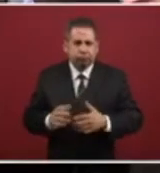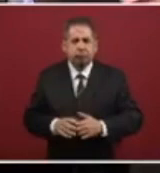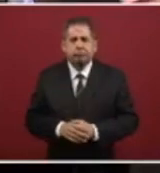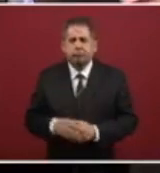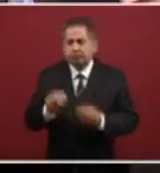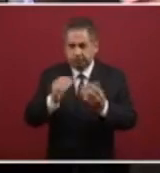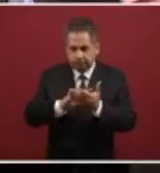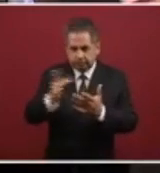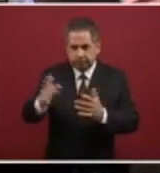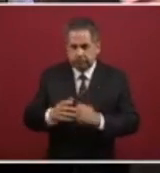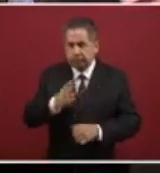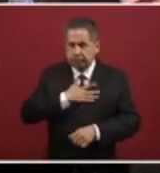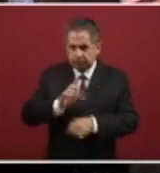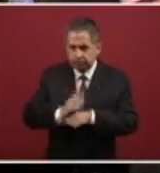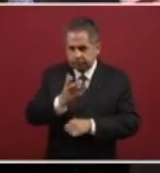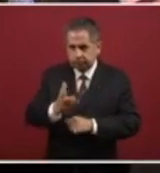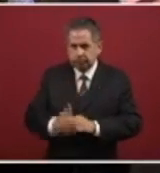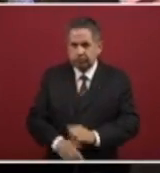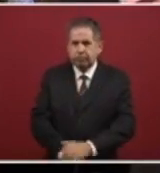Bueno, muchas gracias. Buen día.